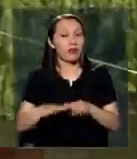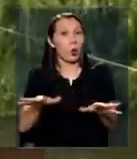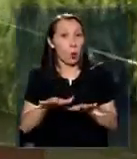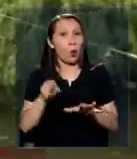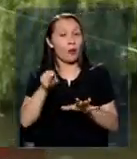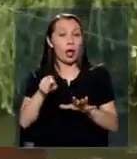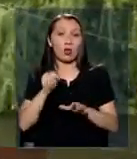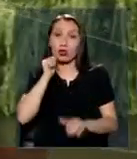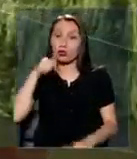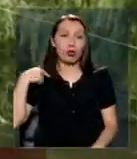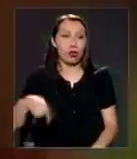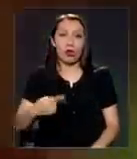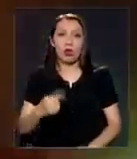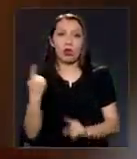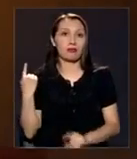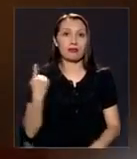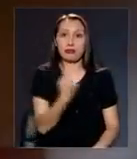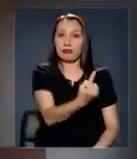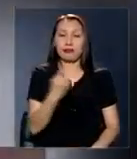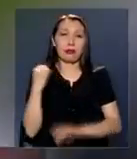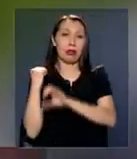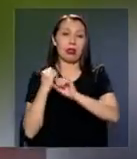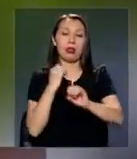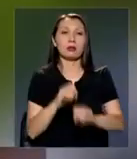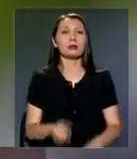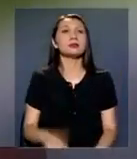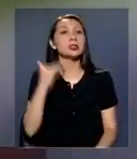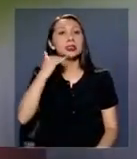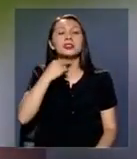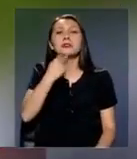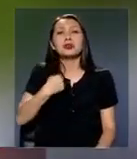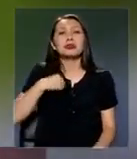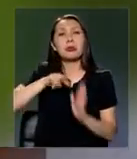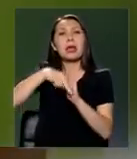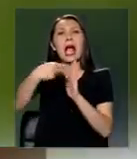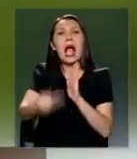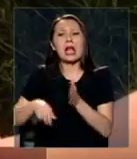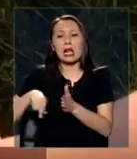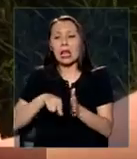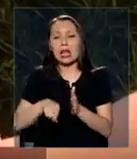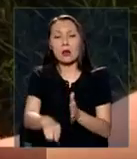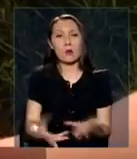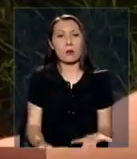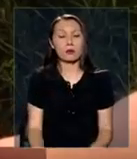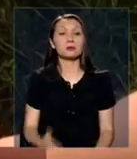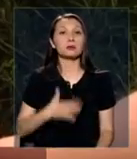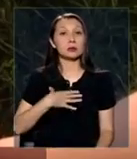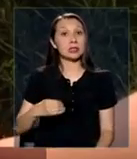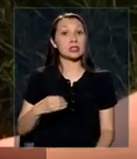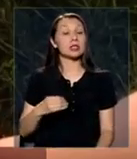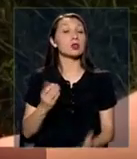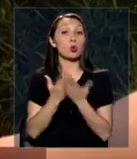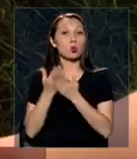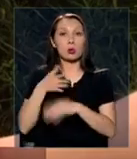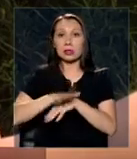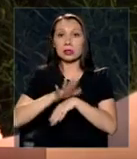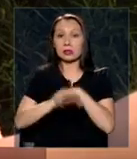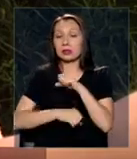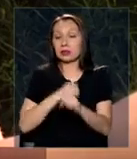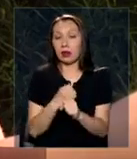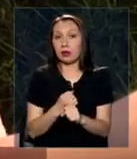así todos los días. Me caí el río. Me caí el río. Yo tengo una Lola que está estudiando, tiene 15 años